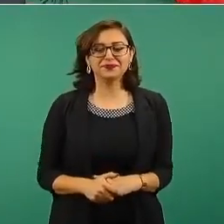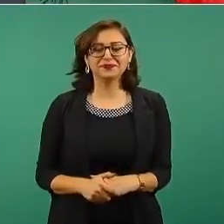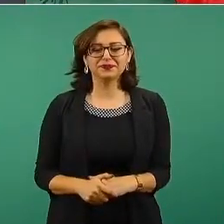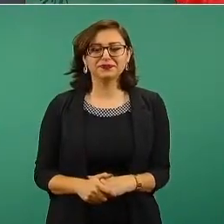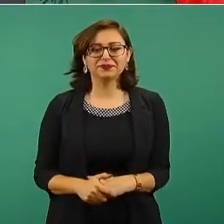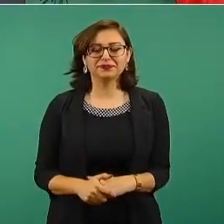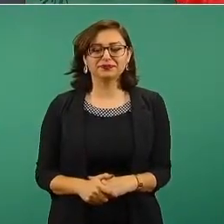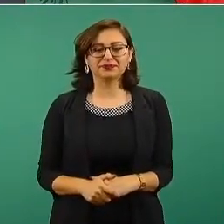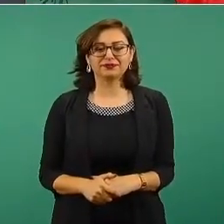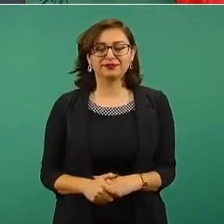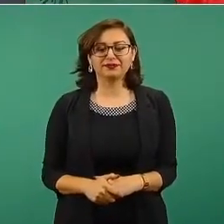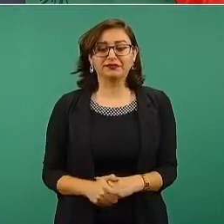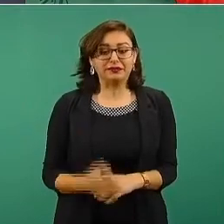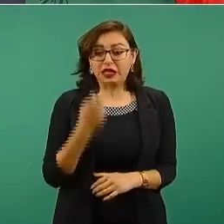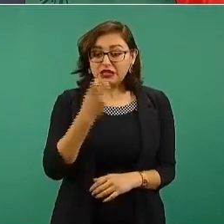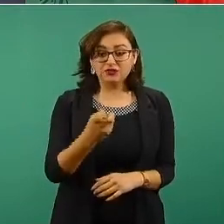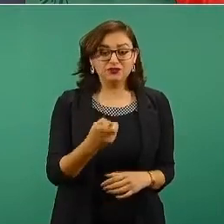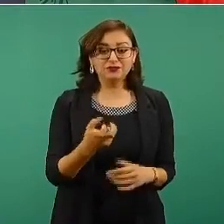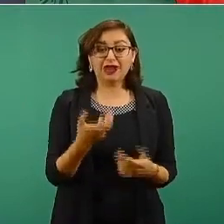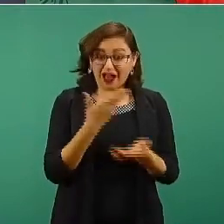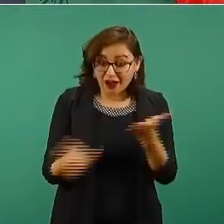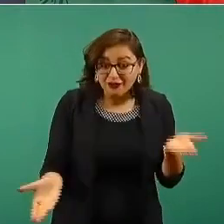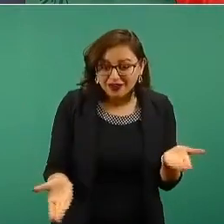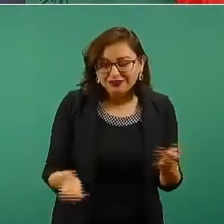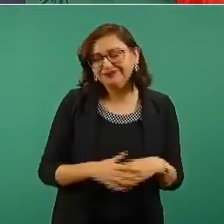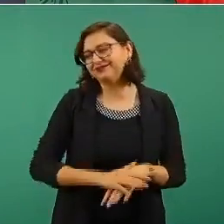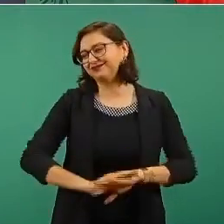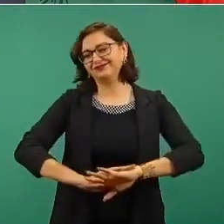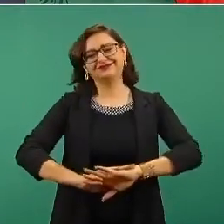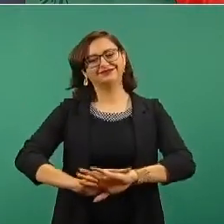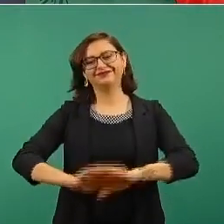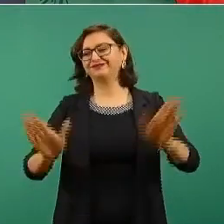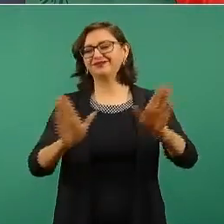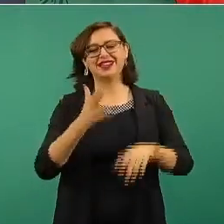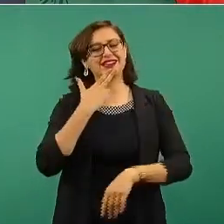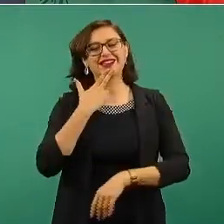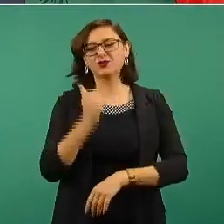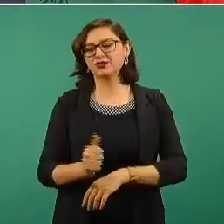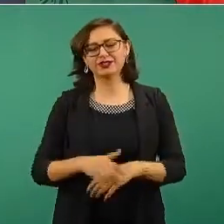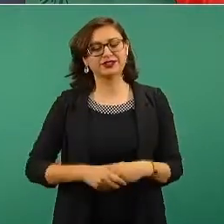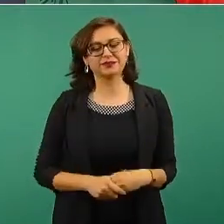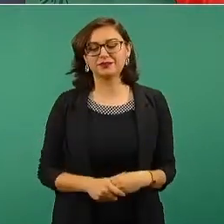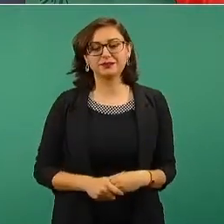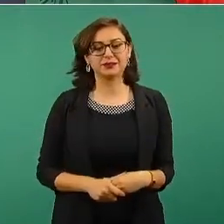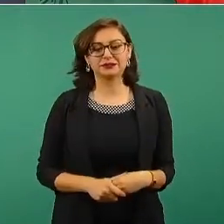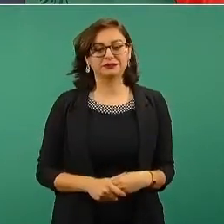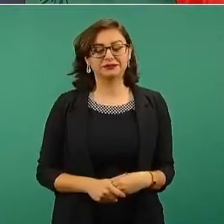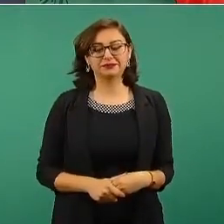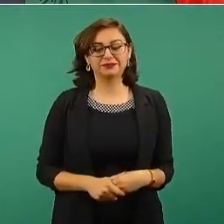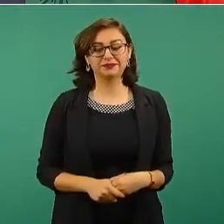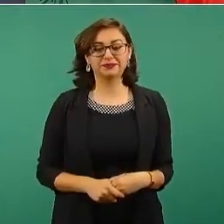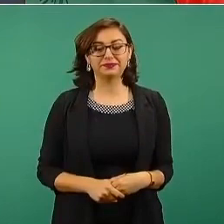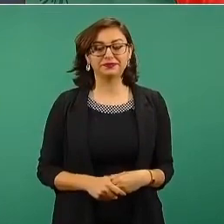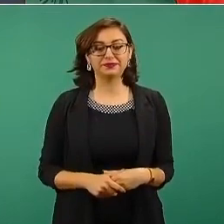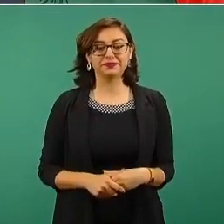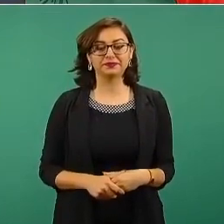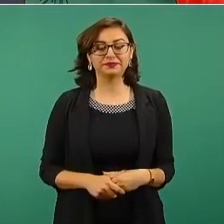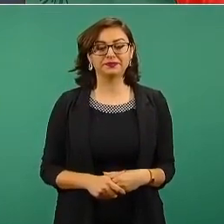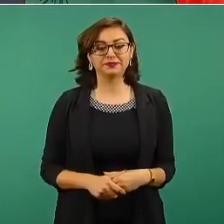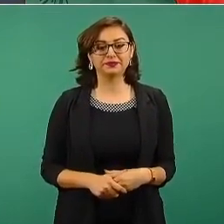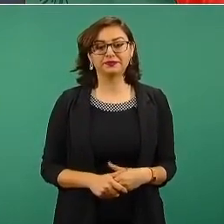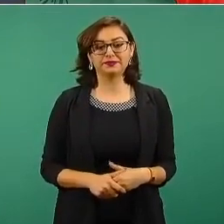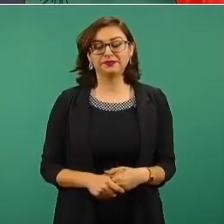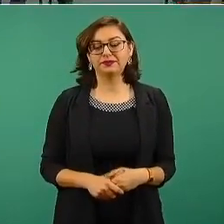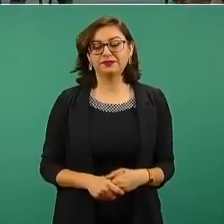entonces ya no funciona eso. Y qué bien, o sea, que se esté una vez